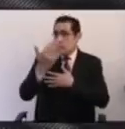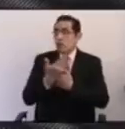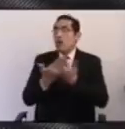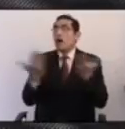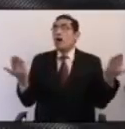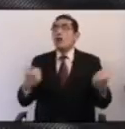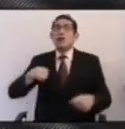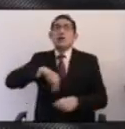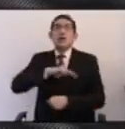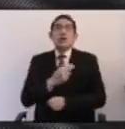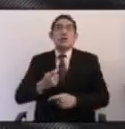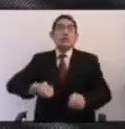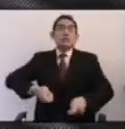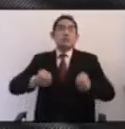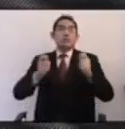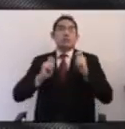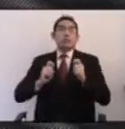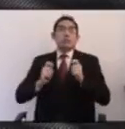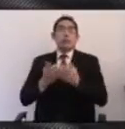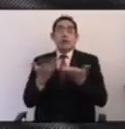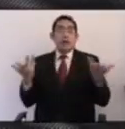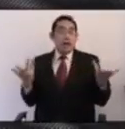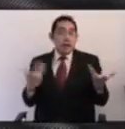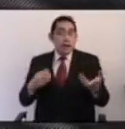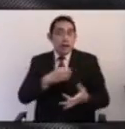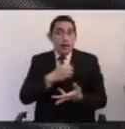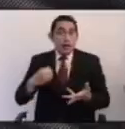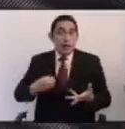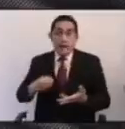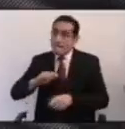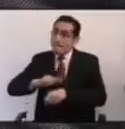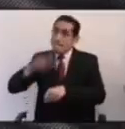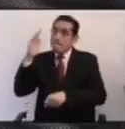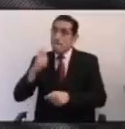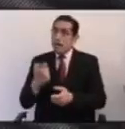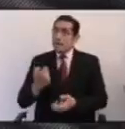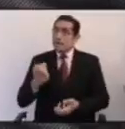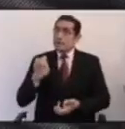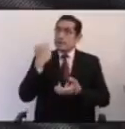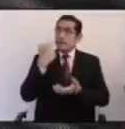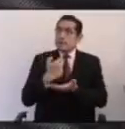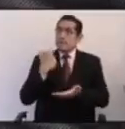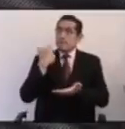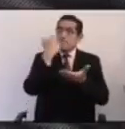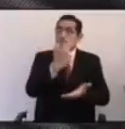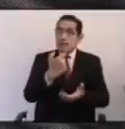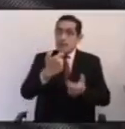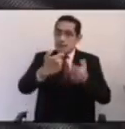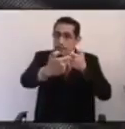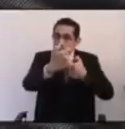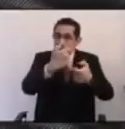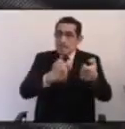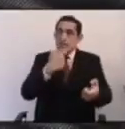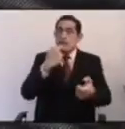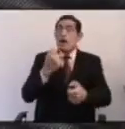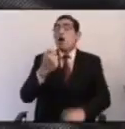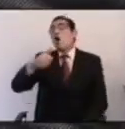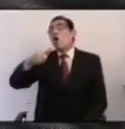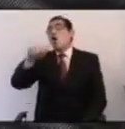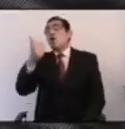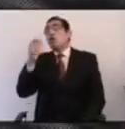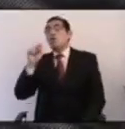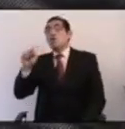título de concesión, estaríamos obligados a invertir más o menos, más, no, perdón, mínimo el